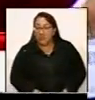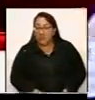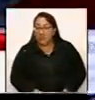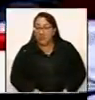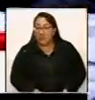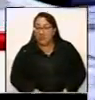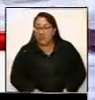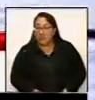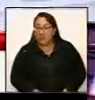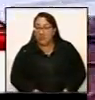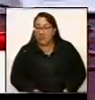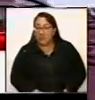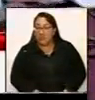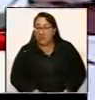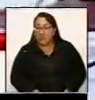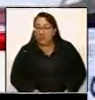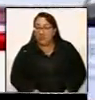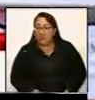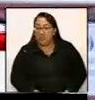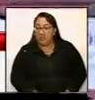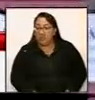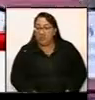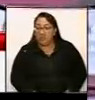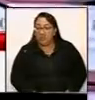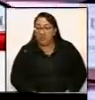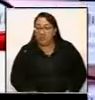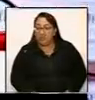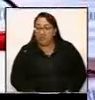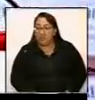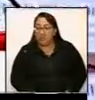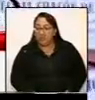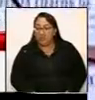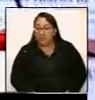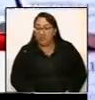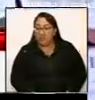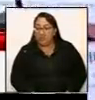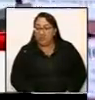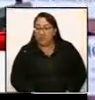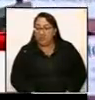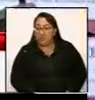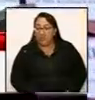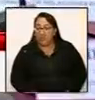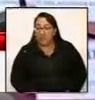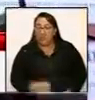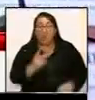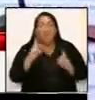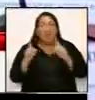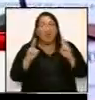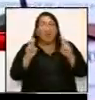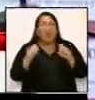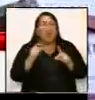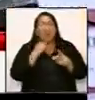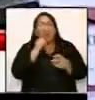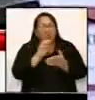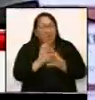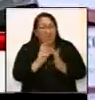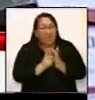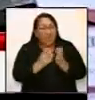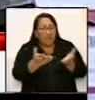Presidente, sin ánimo de hacer un debate en este tema, porque no tenemos el dictamen, creo que ni siquiera está en esta comisión. Pero sí poner en relieve